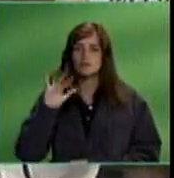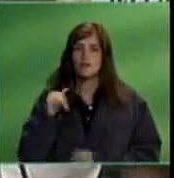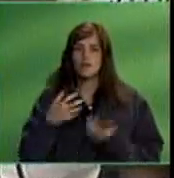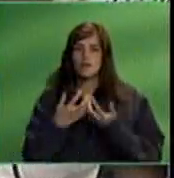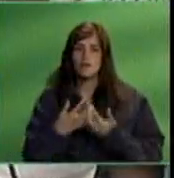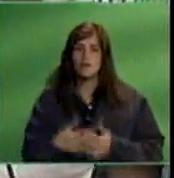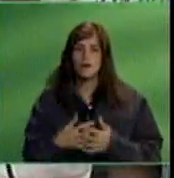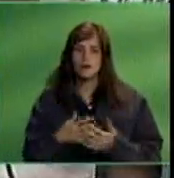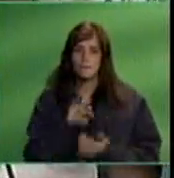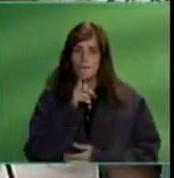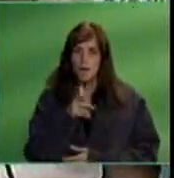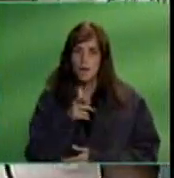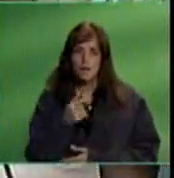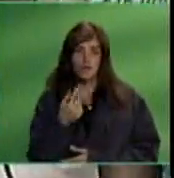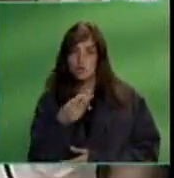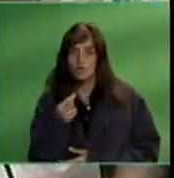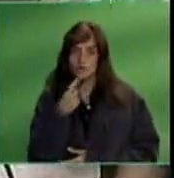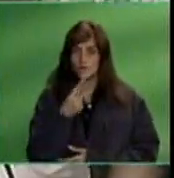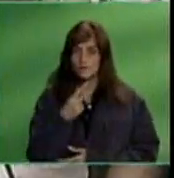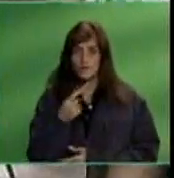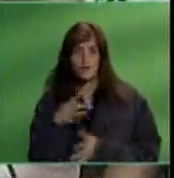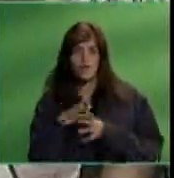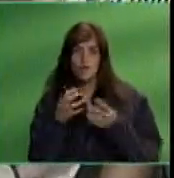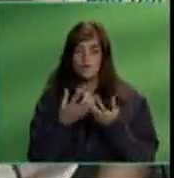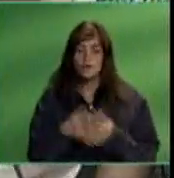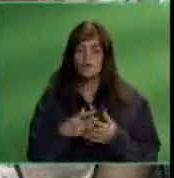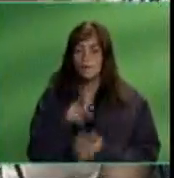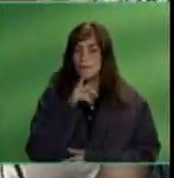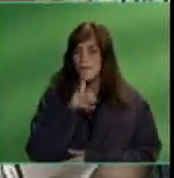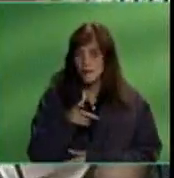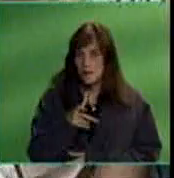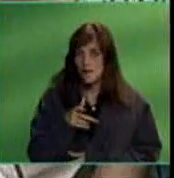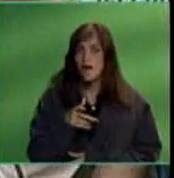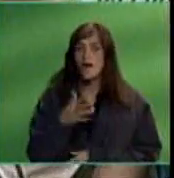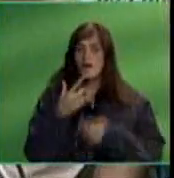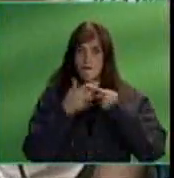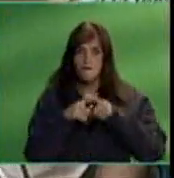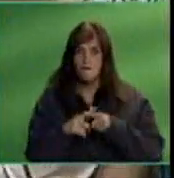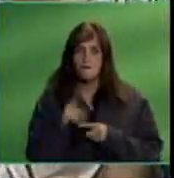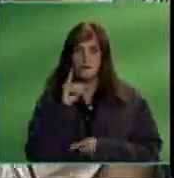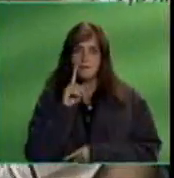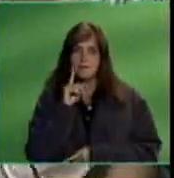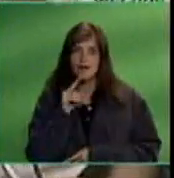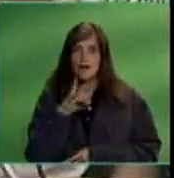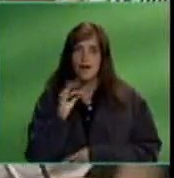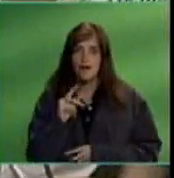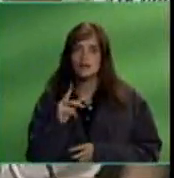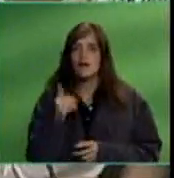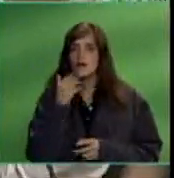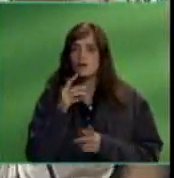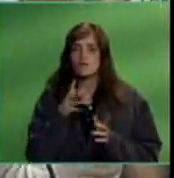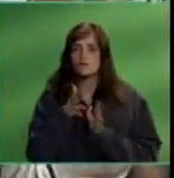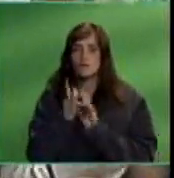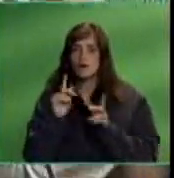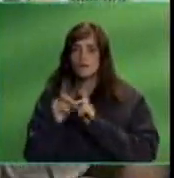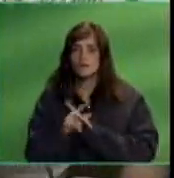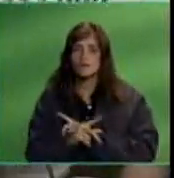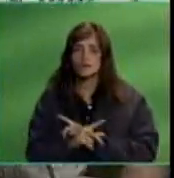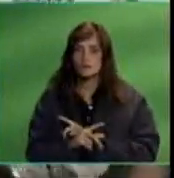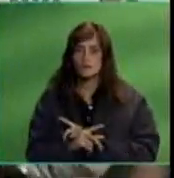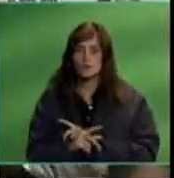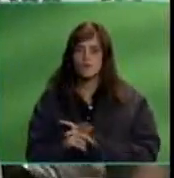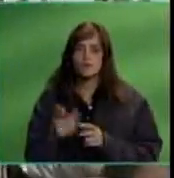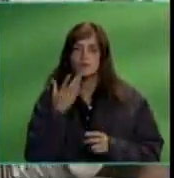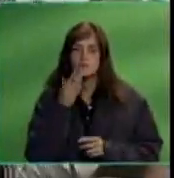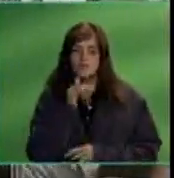máquinas dañadas pero no dice que todas las máquinas dañadas que además esta cifra es falsa tienen un backup es decir apenas se